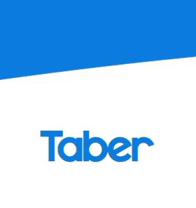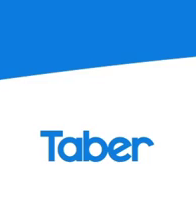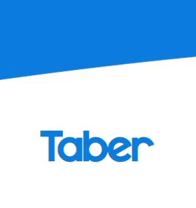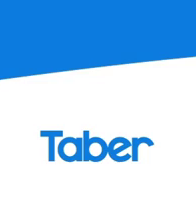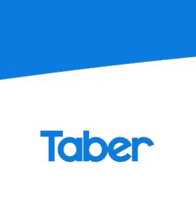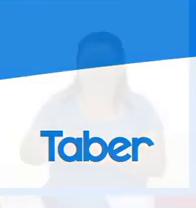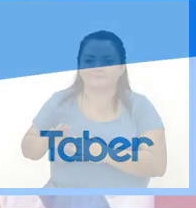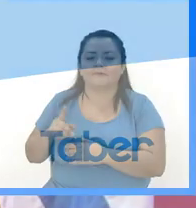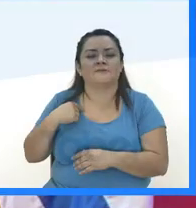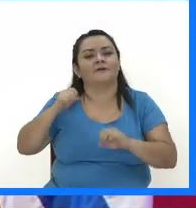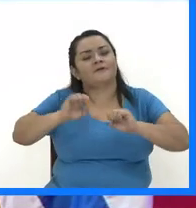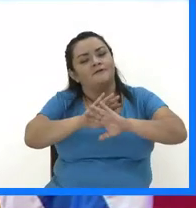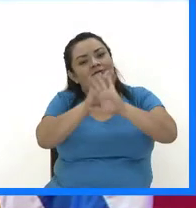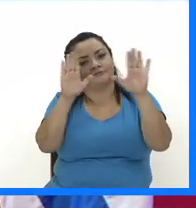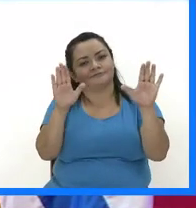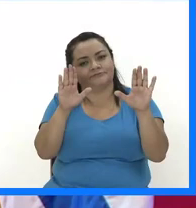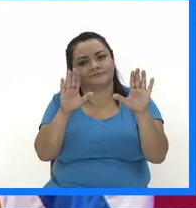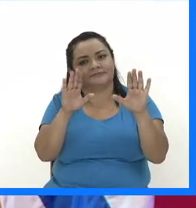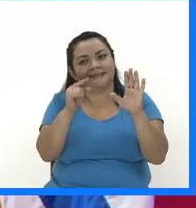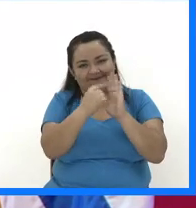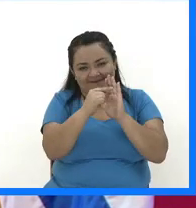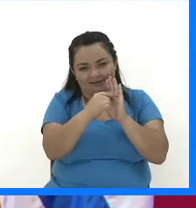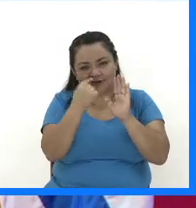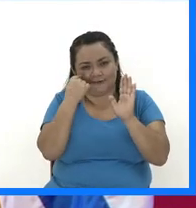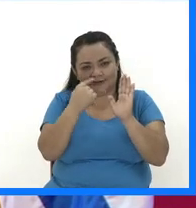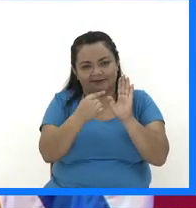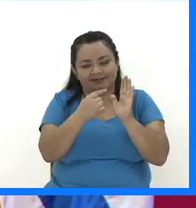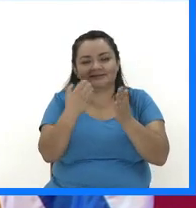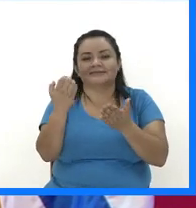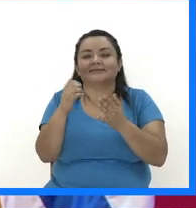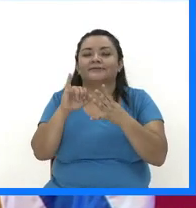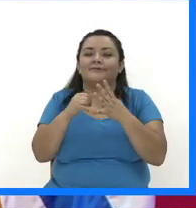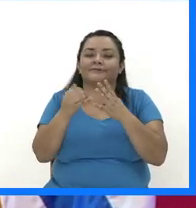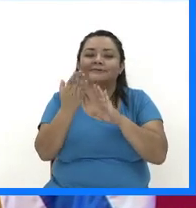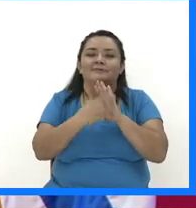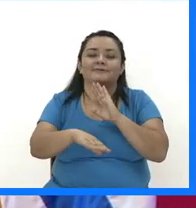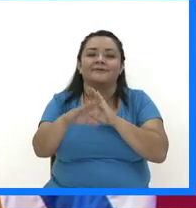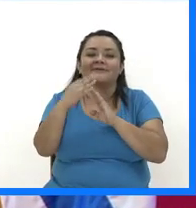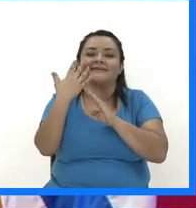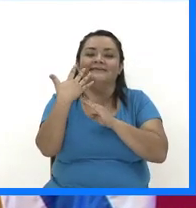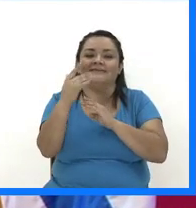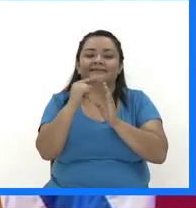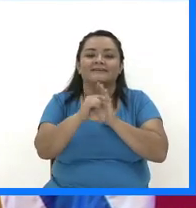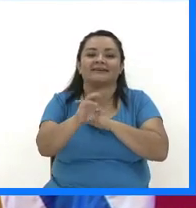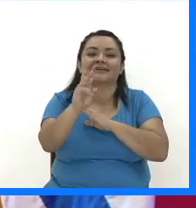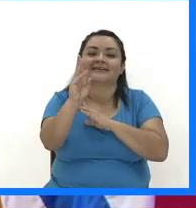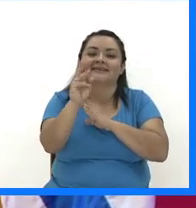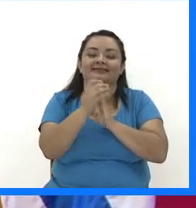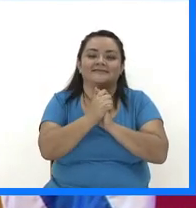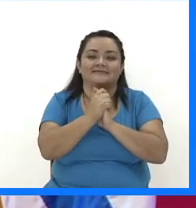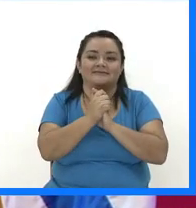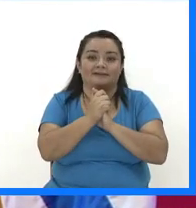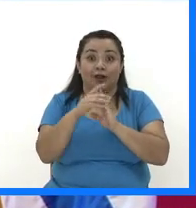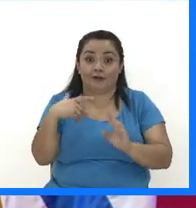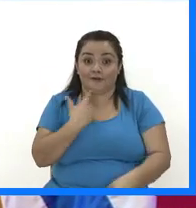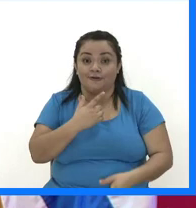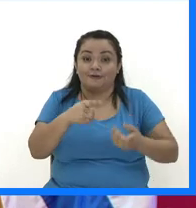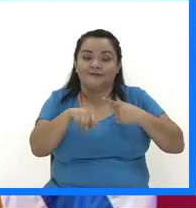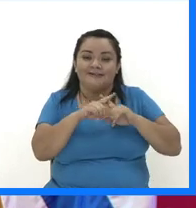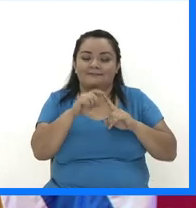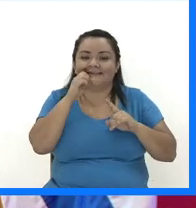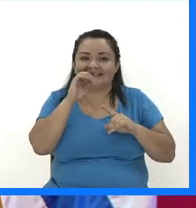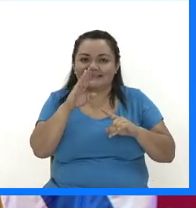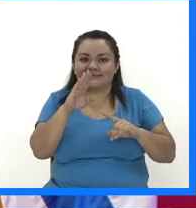obviar y aclarar y retomar el versículo del evangelio de juan 15 16 porque nosotros los cristianos siempre